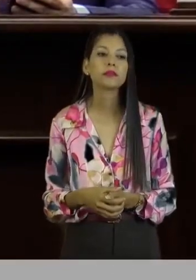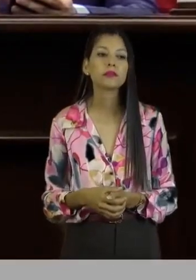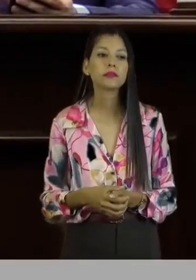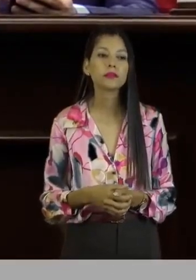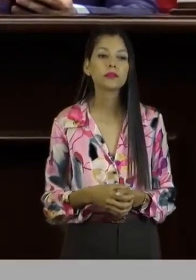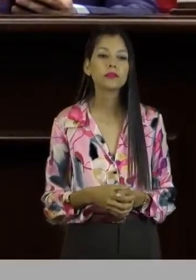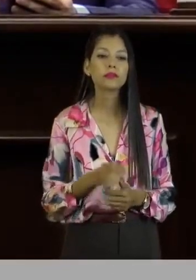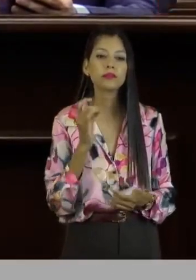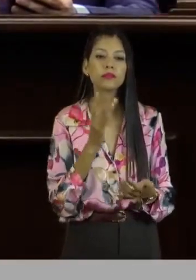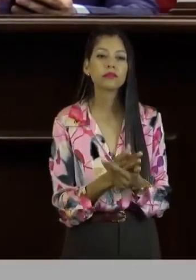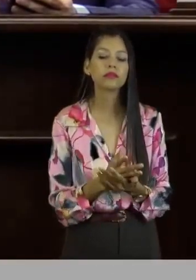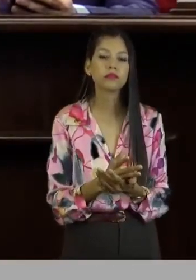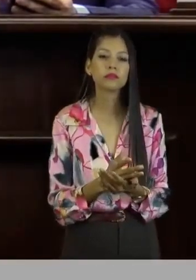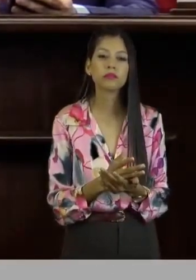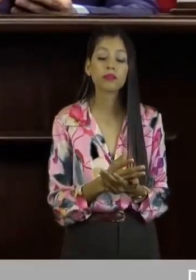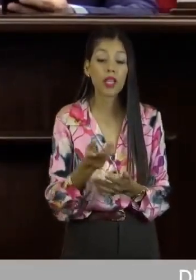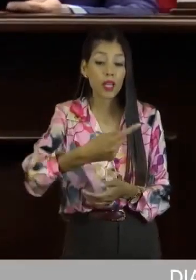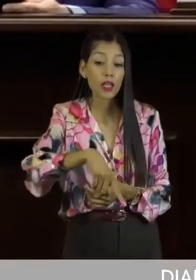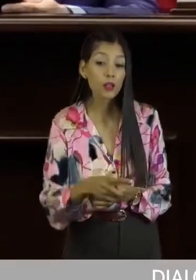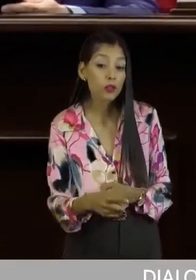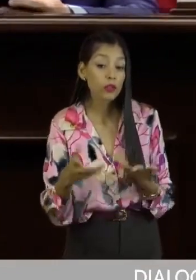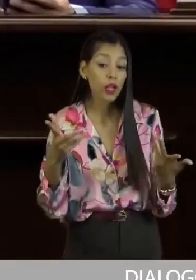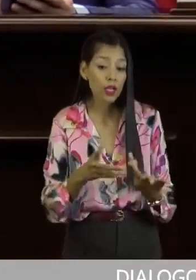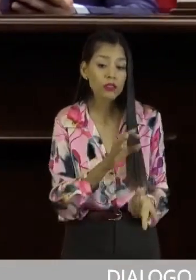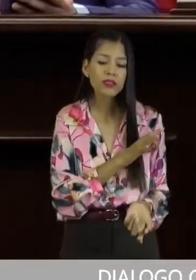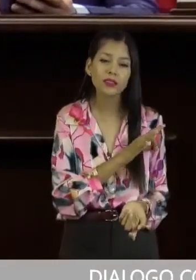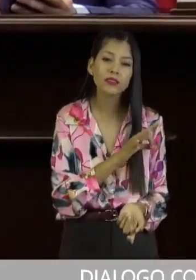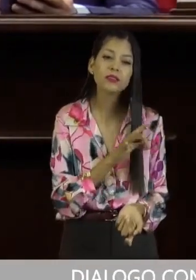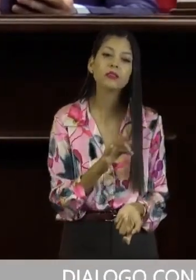los que hicieron posible el llegar